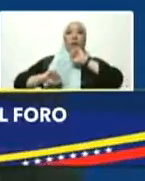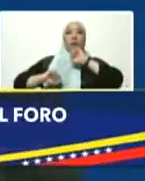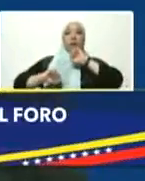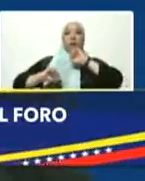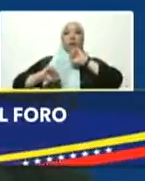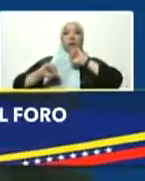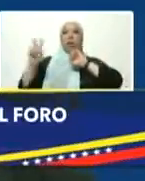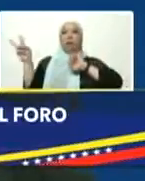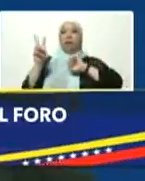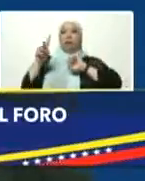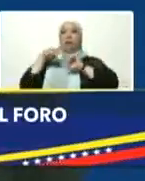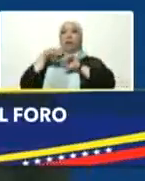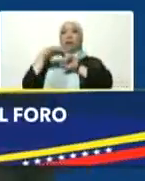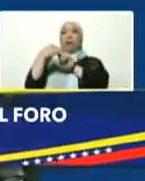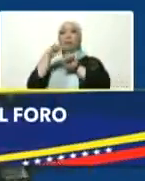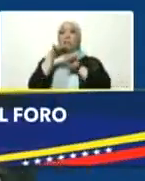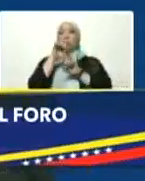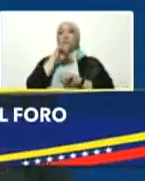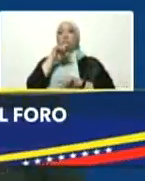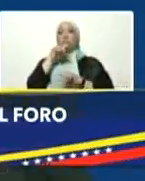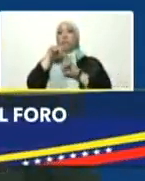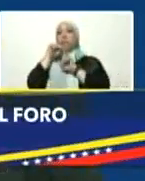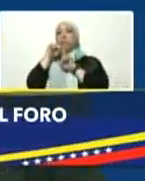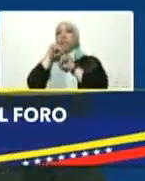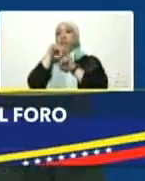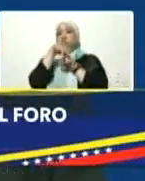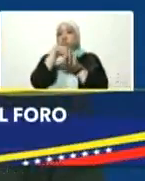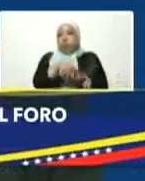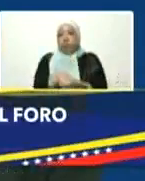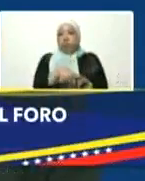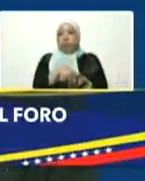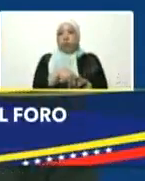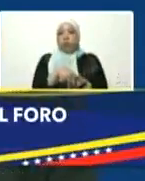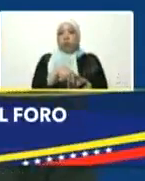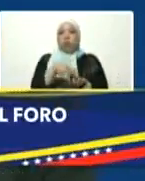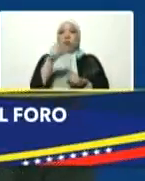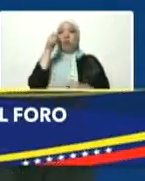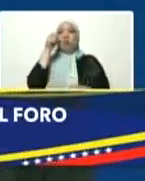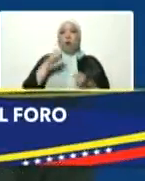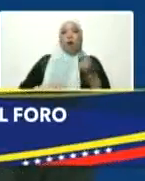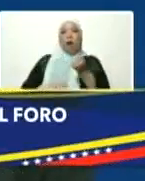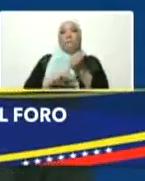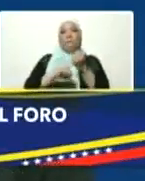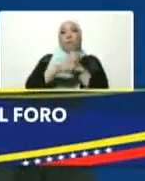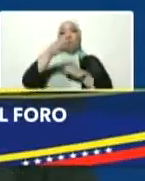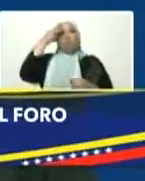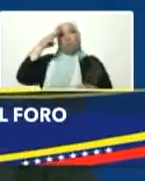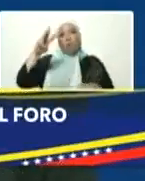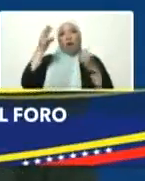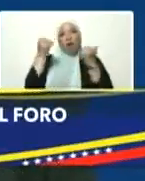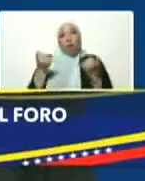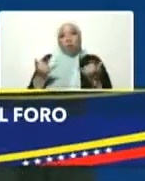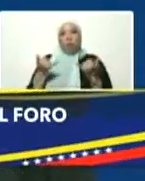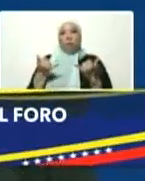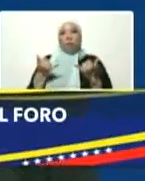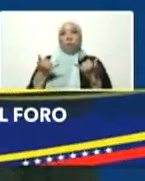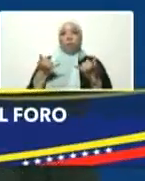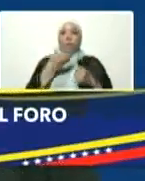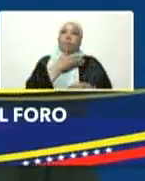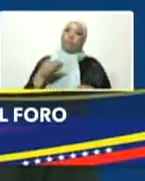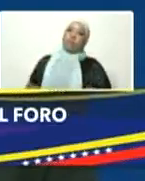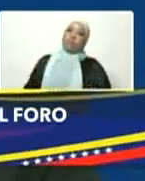estrangulada Venezuela, siempre contó con el apoyo de México y seguirá contando con él bajo la